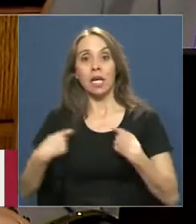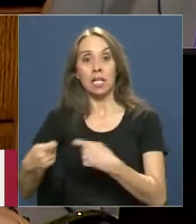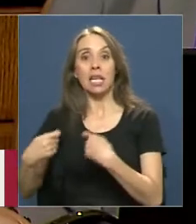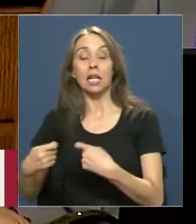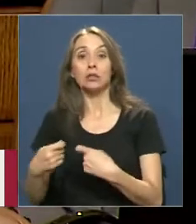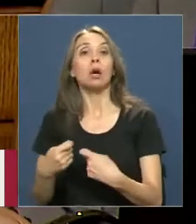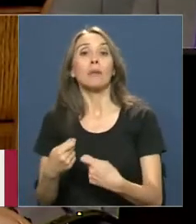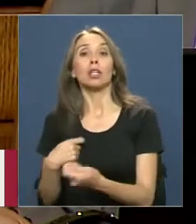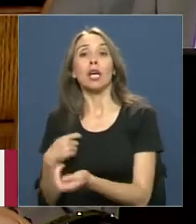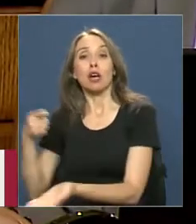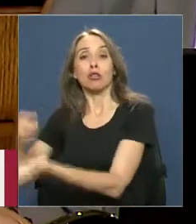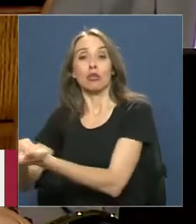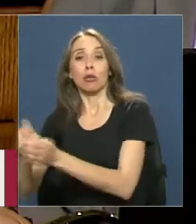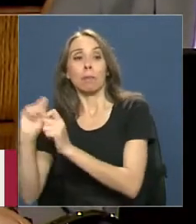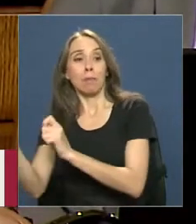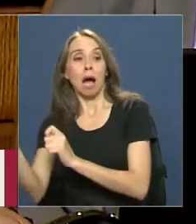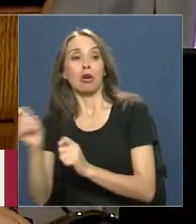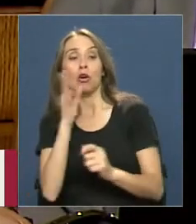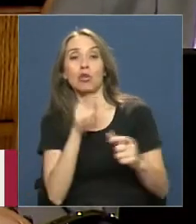codificada.